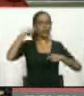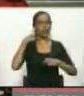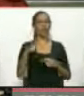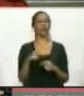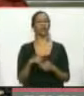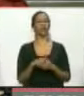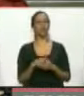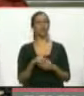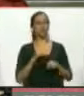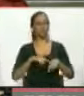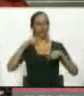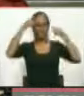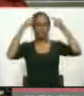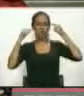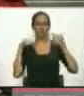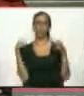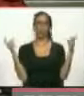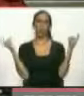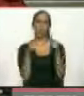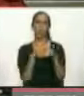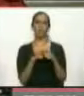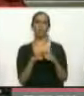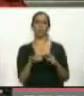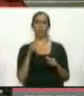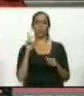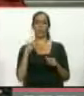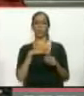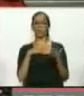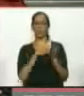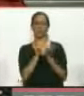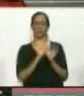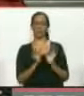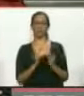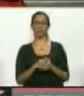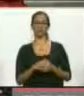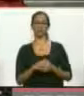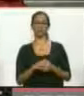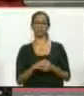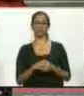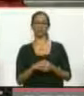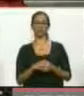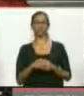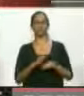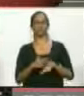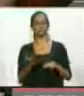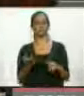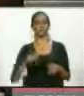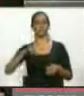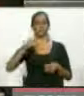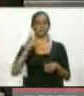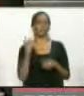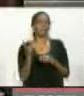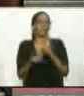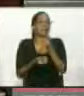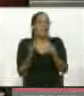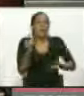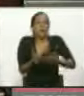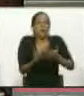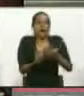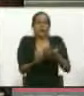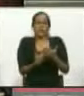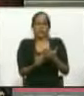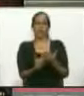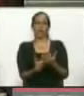época de echado en uno se reunía chávez se reunía con uribe y no pasa absolutamente nada porque lo que prevalecía que era lo que estaban planteando en esa